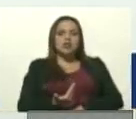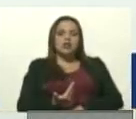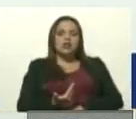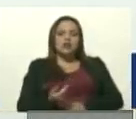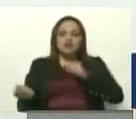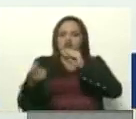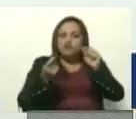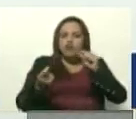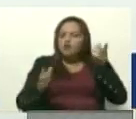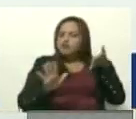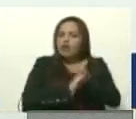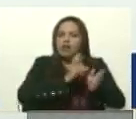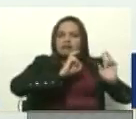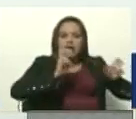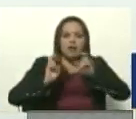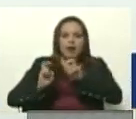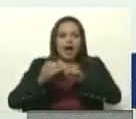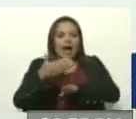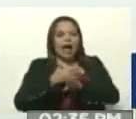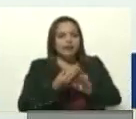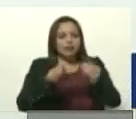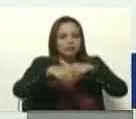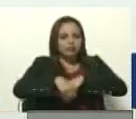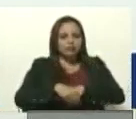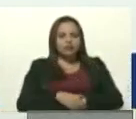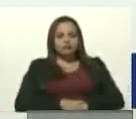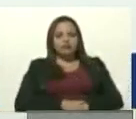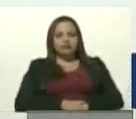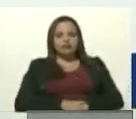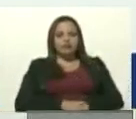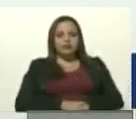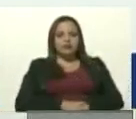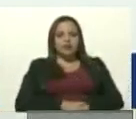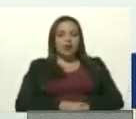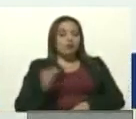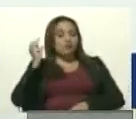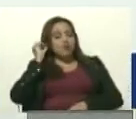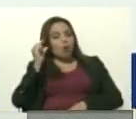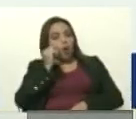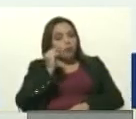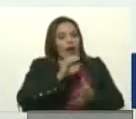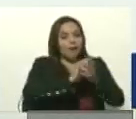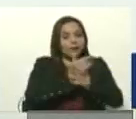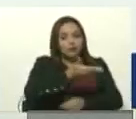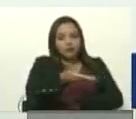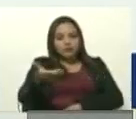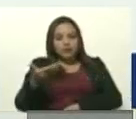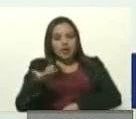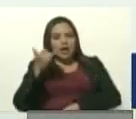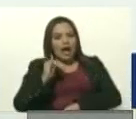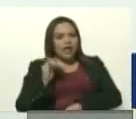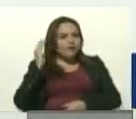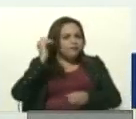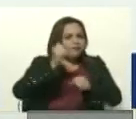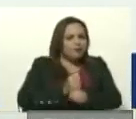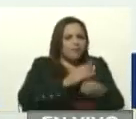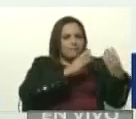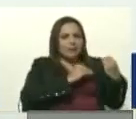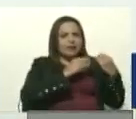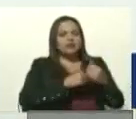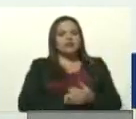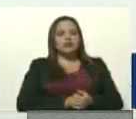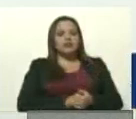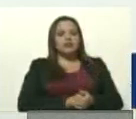aspectos pendientes. Señoras y señores, amigas y amigos, tengo la firme esperanza de